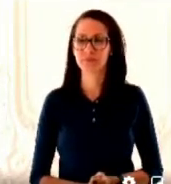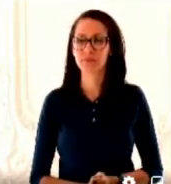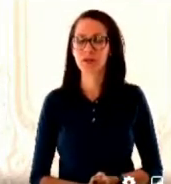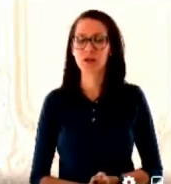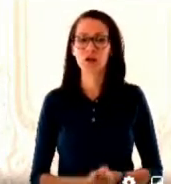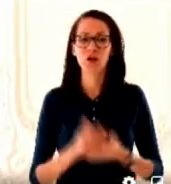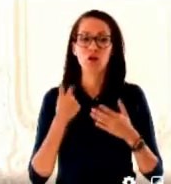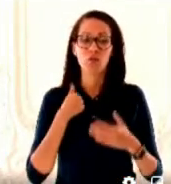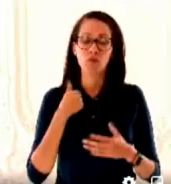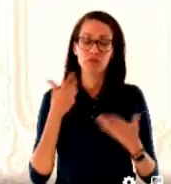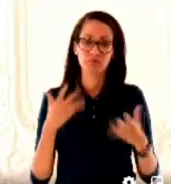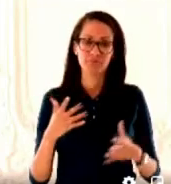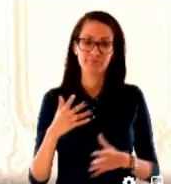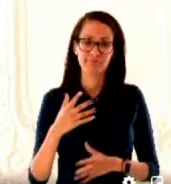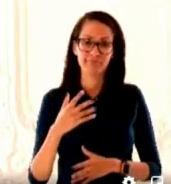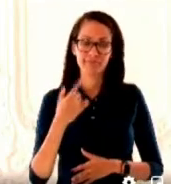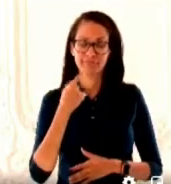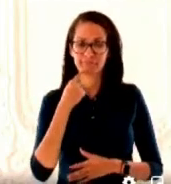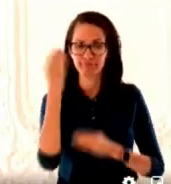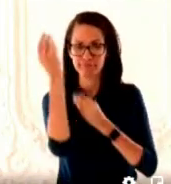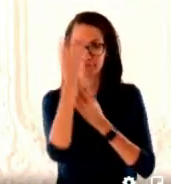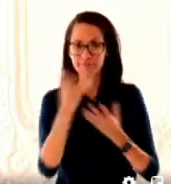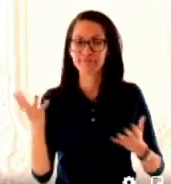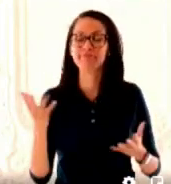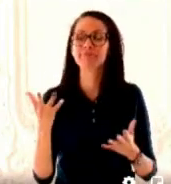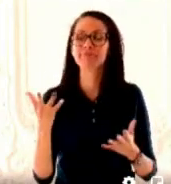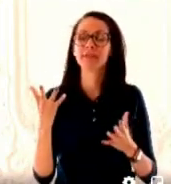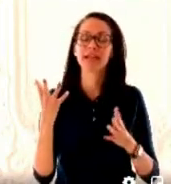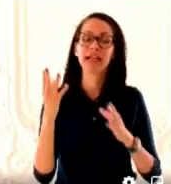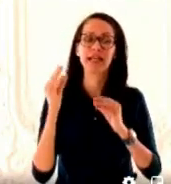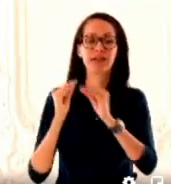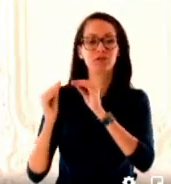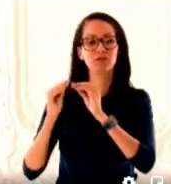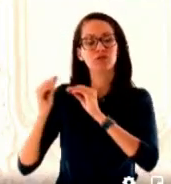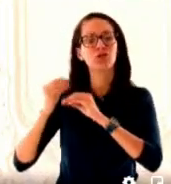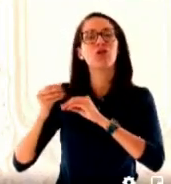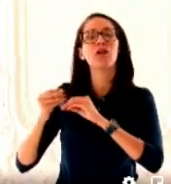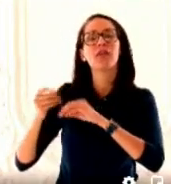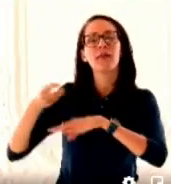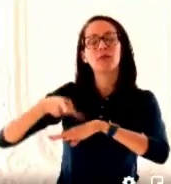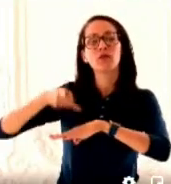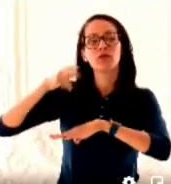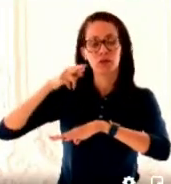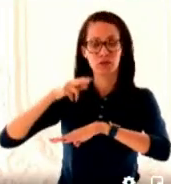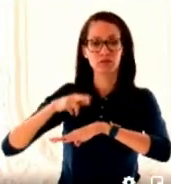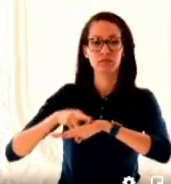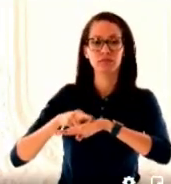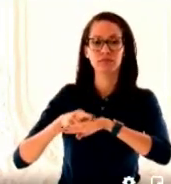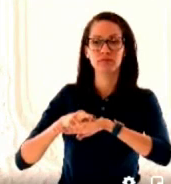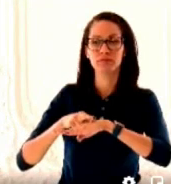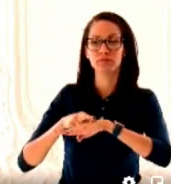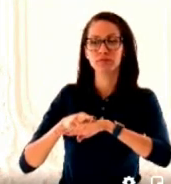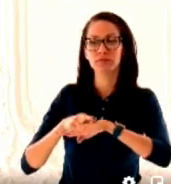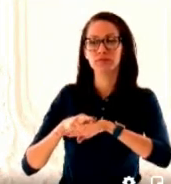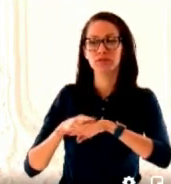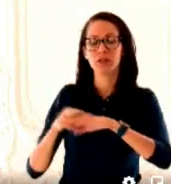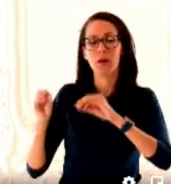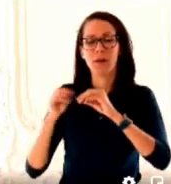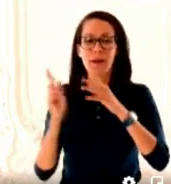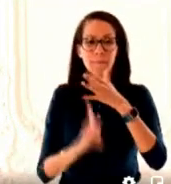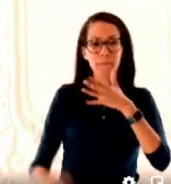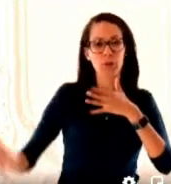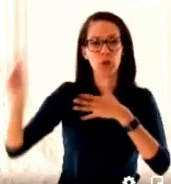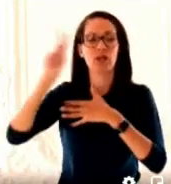Como he dicho anteriormente, la reconstrucción de Puerto Rico es una de las más altas prioridades